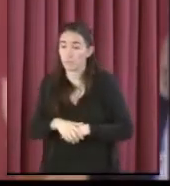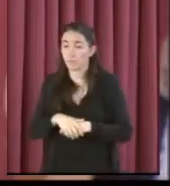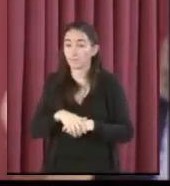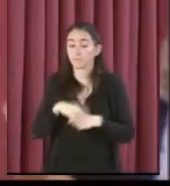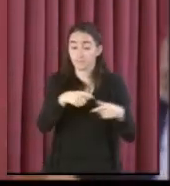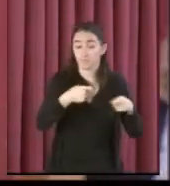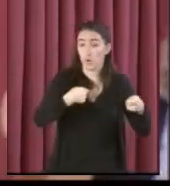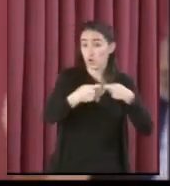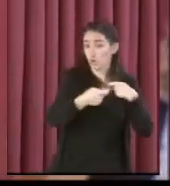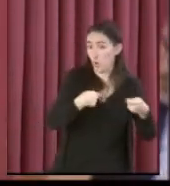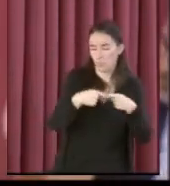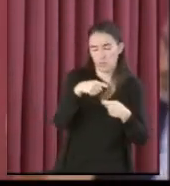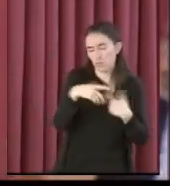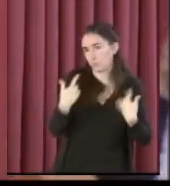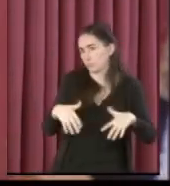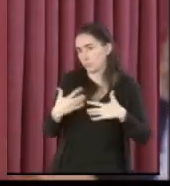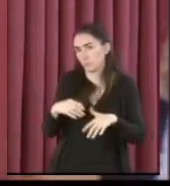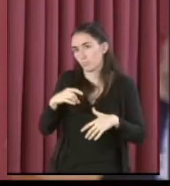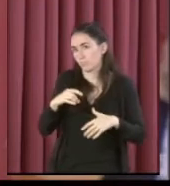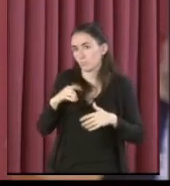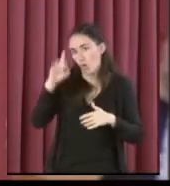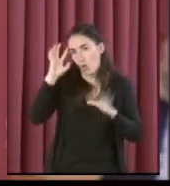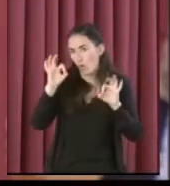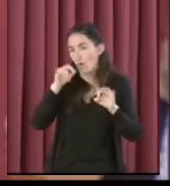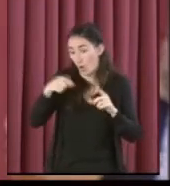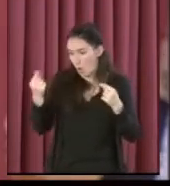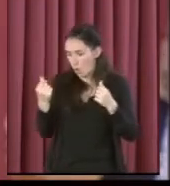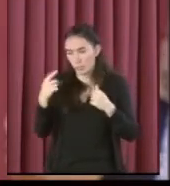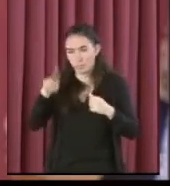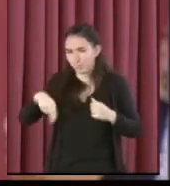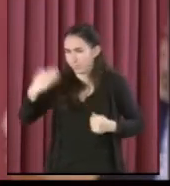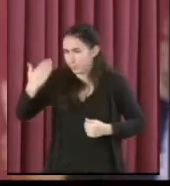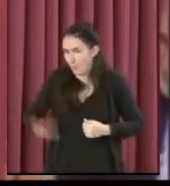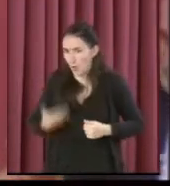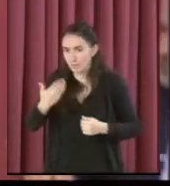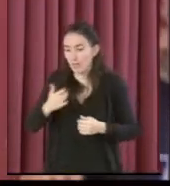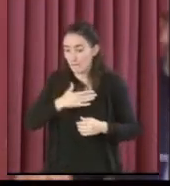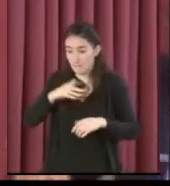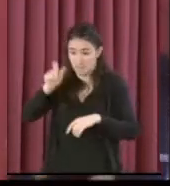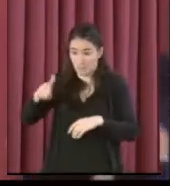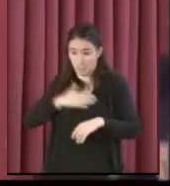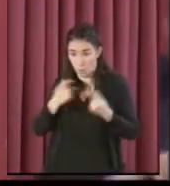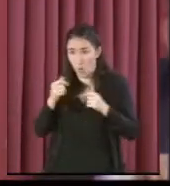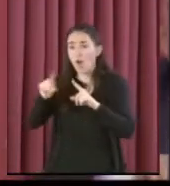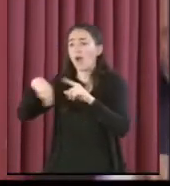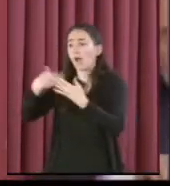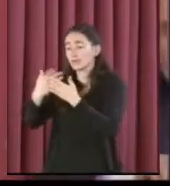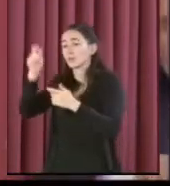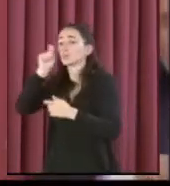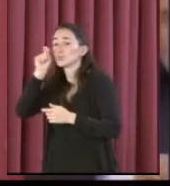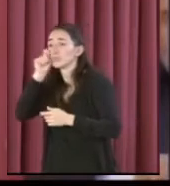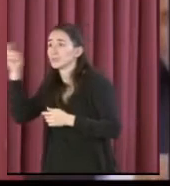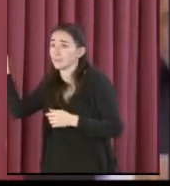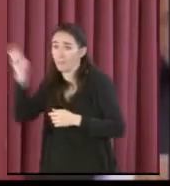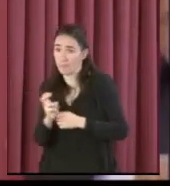duda uno de los muchos atractivos de Logroño, tanto para locales como para visitantes, y uno de los rasgos característicos de